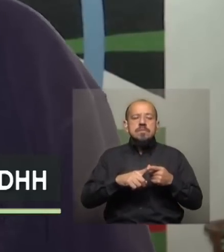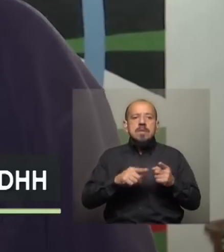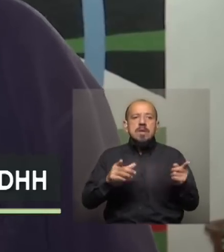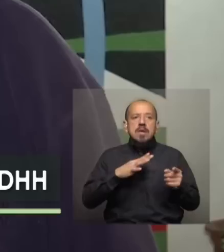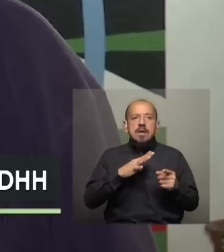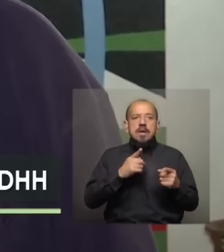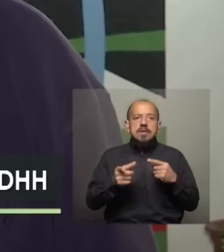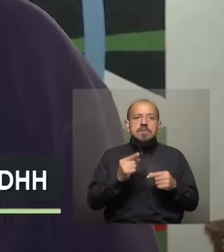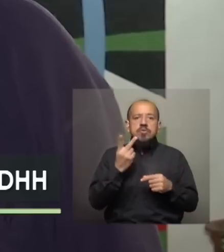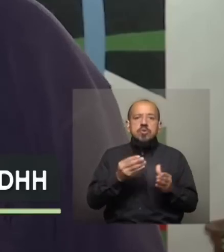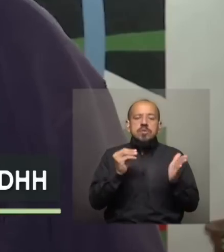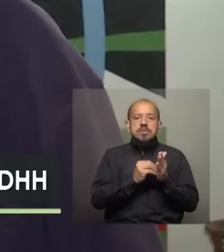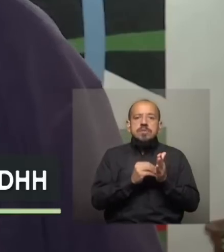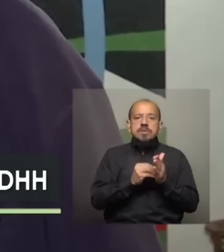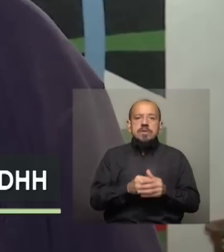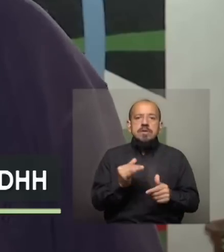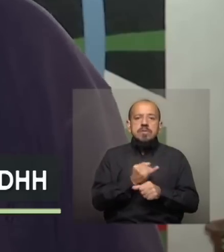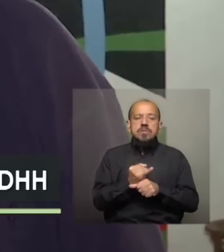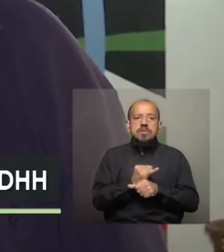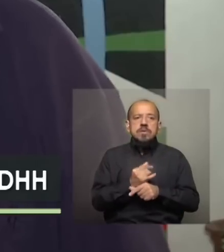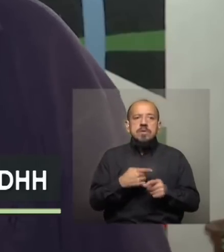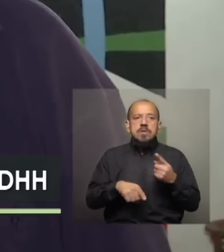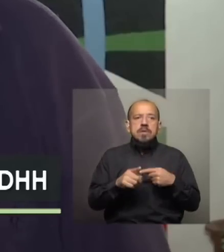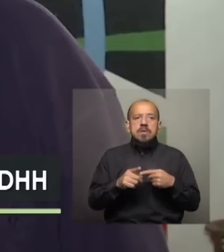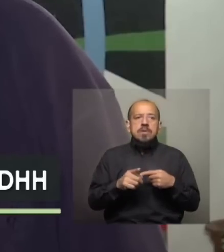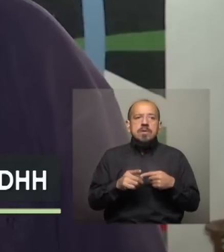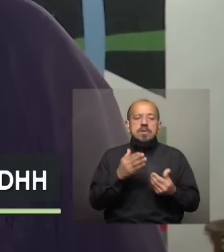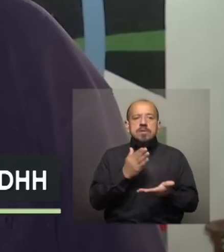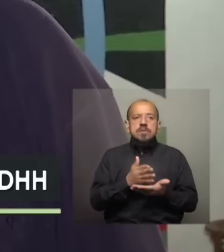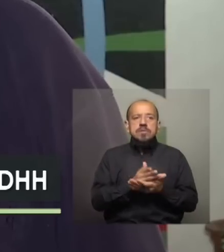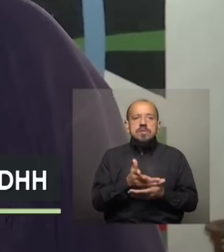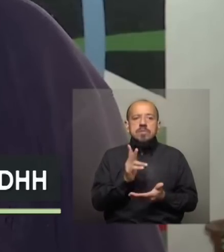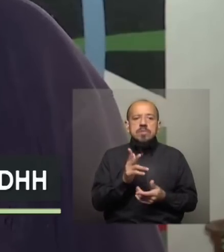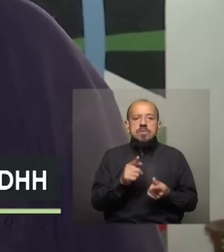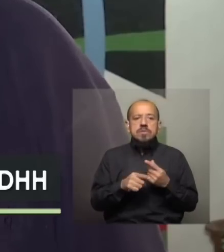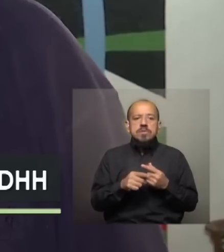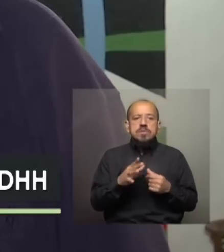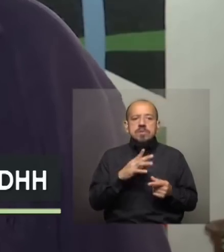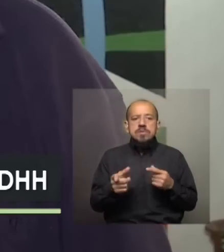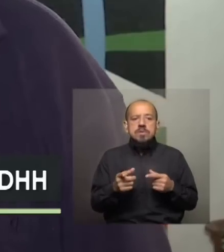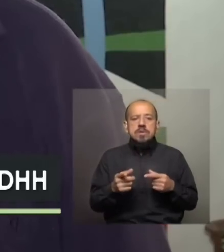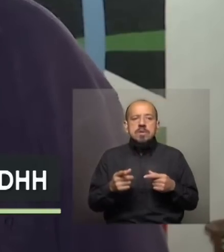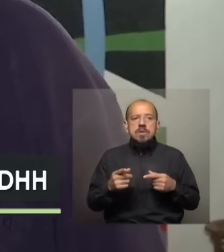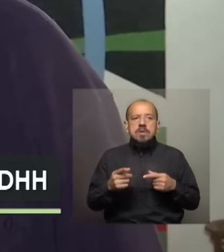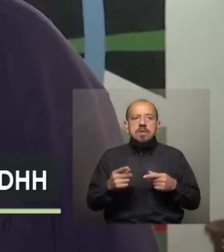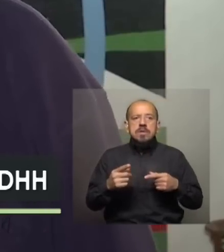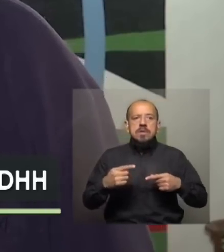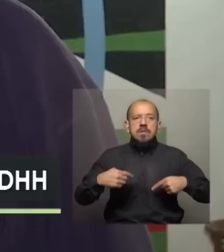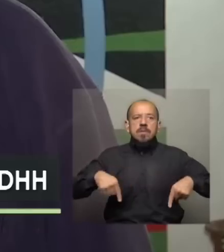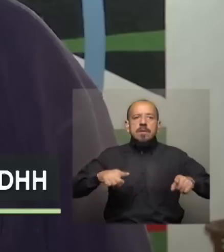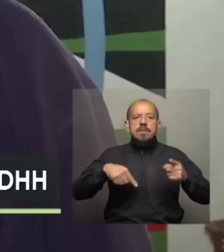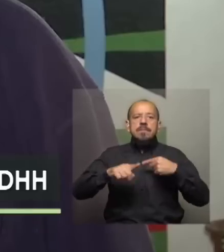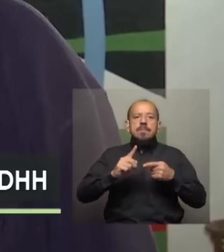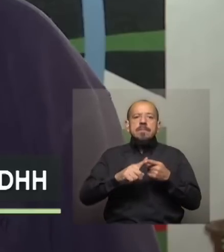contundente por dos veces la institución Nacional de Derechos Humanos incluso de recientemente Pablo de Grey un